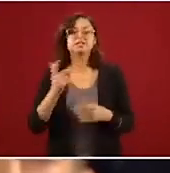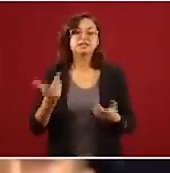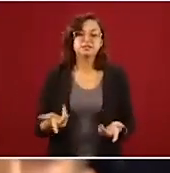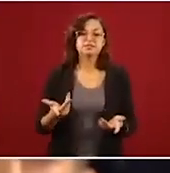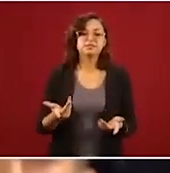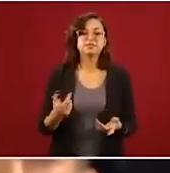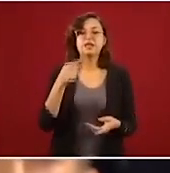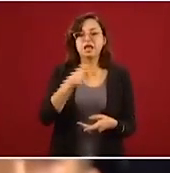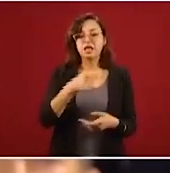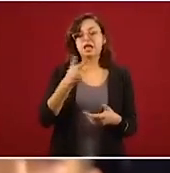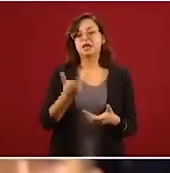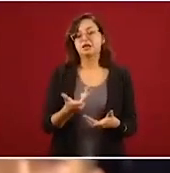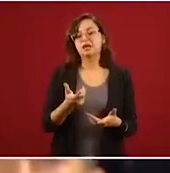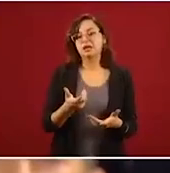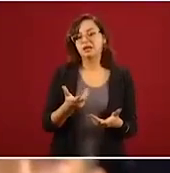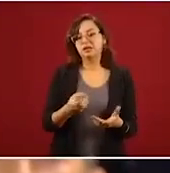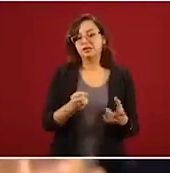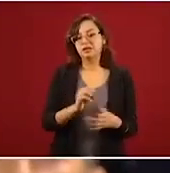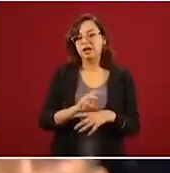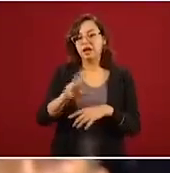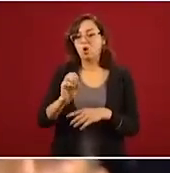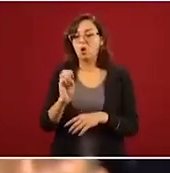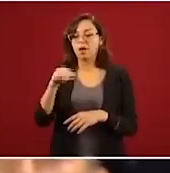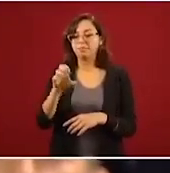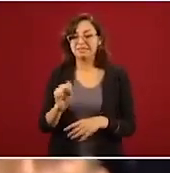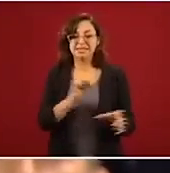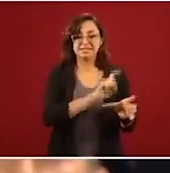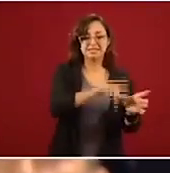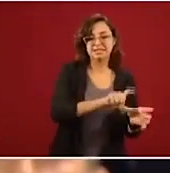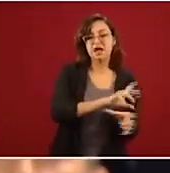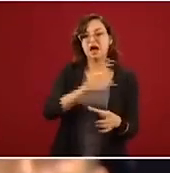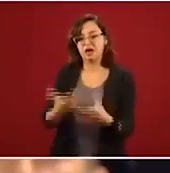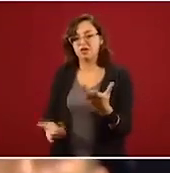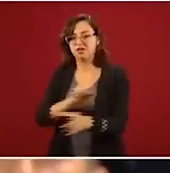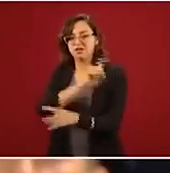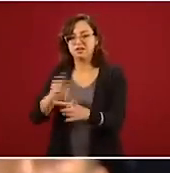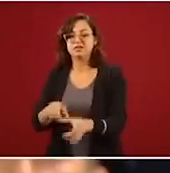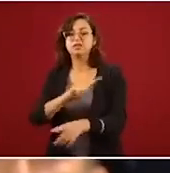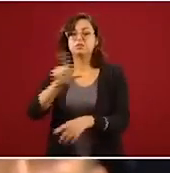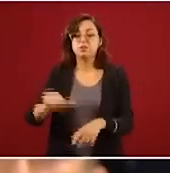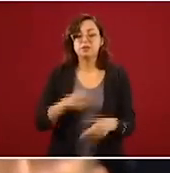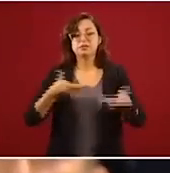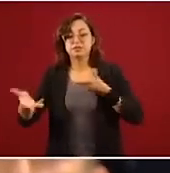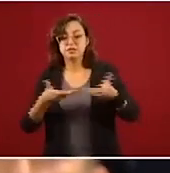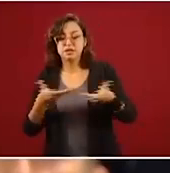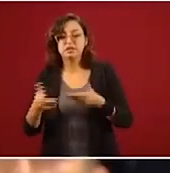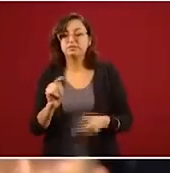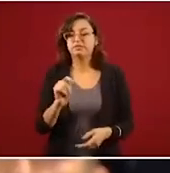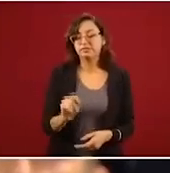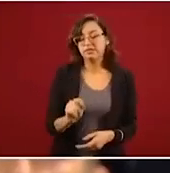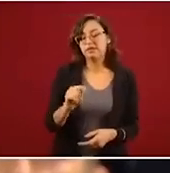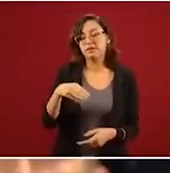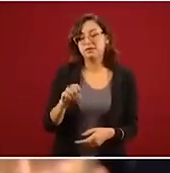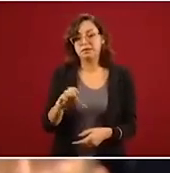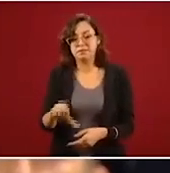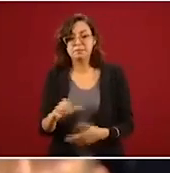el ingreso de nuestro país al GATT, ahora OMC, y luego la negociación del Tratado de Libre Comercio con América del Norte, en